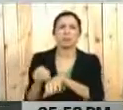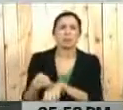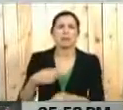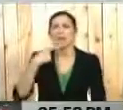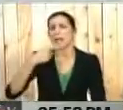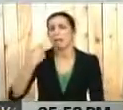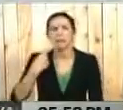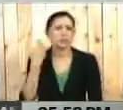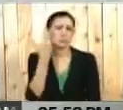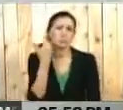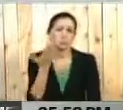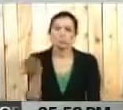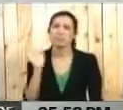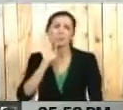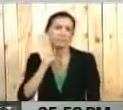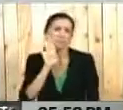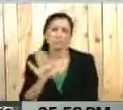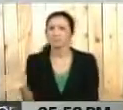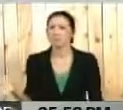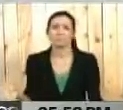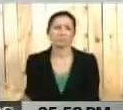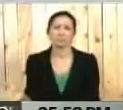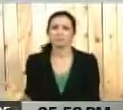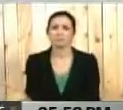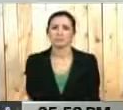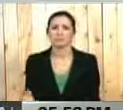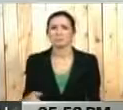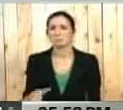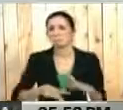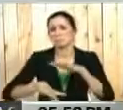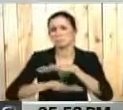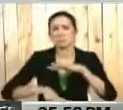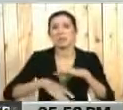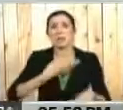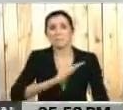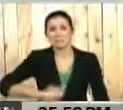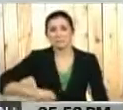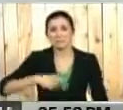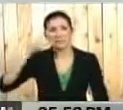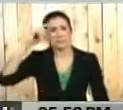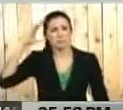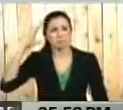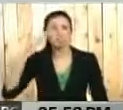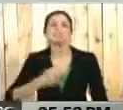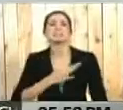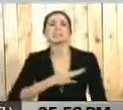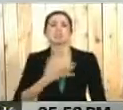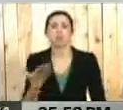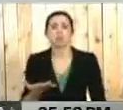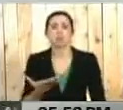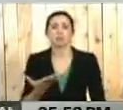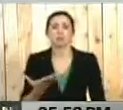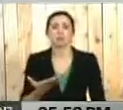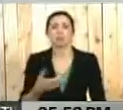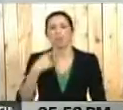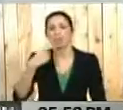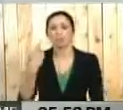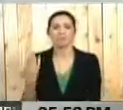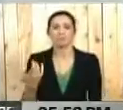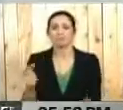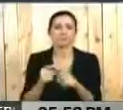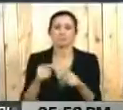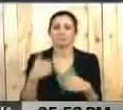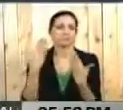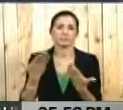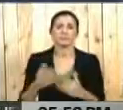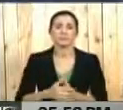escatológico, muy mediocre, muy menguado del presidente de la Asamblea, el señor Ramos Ayud. Doctor, yo le invito a